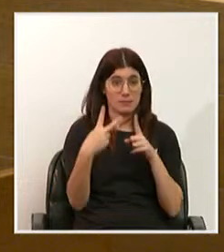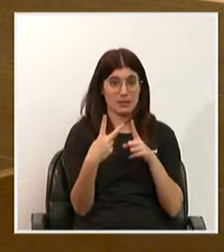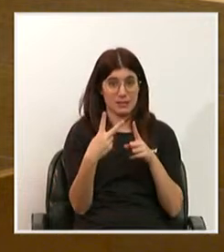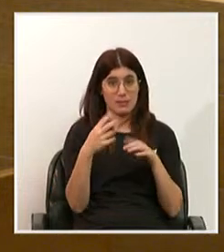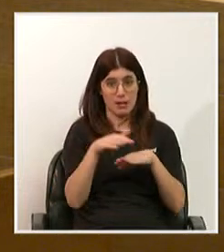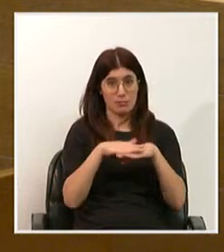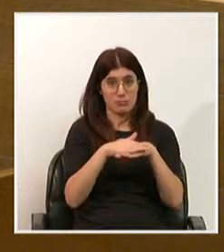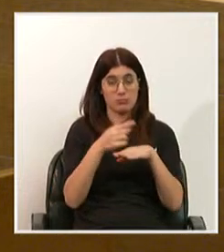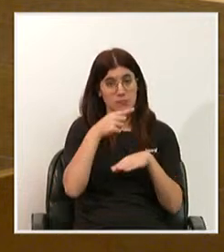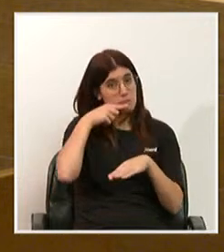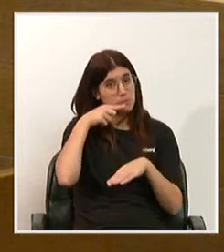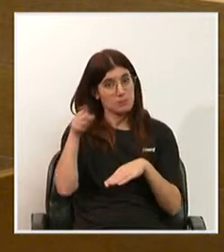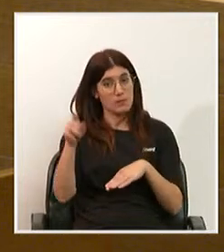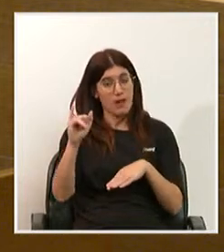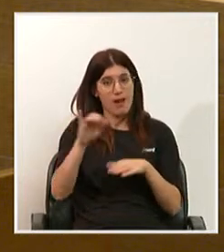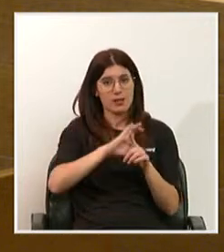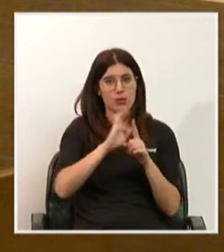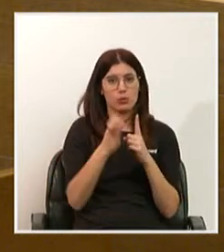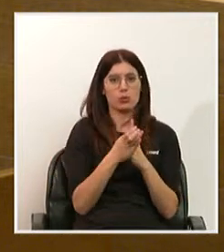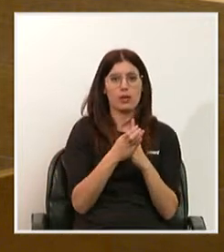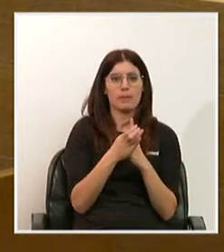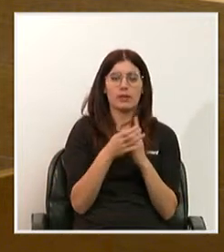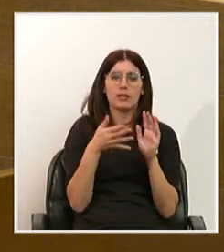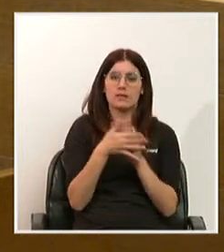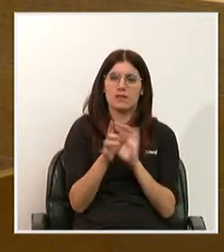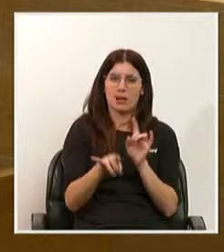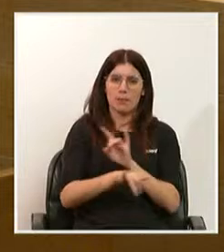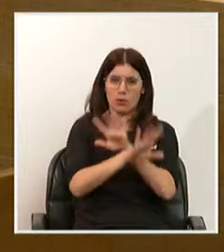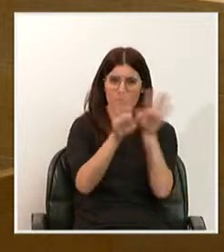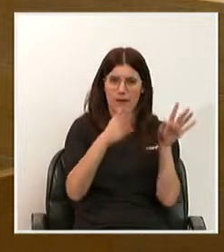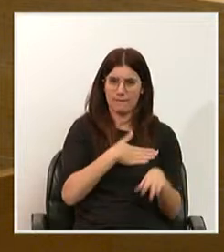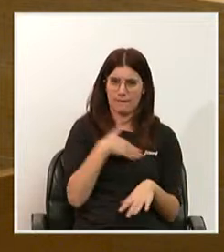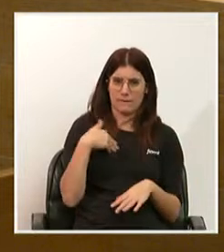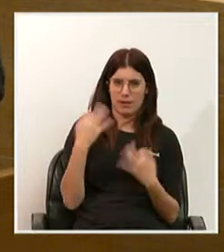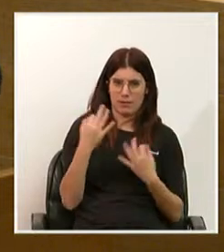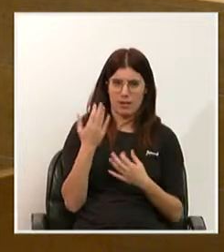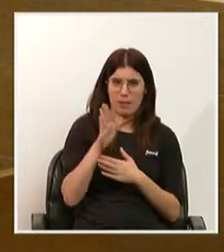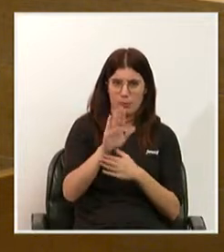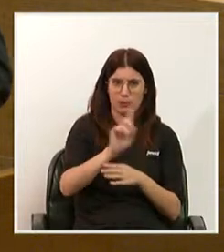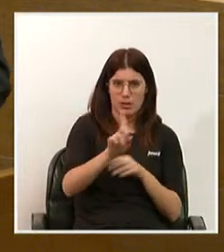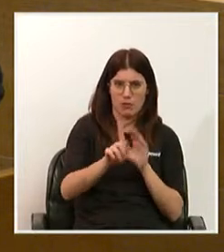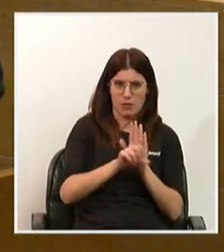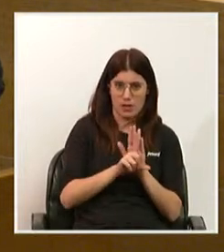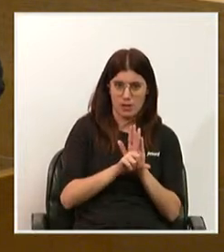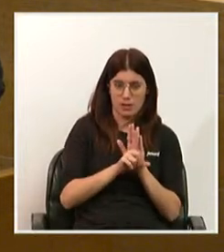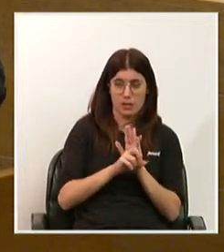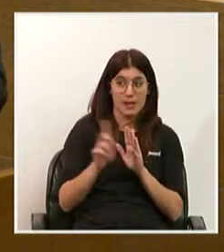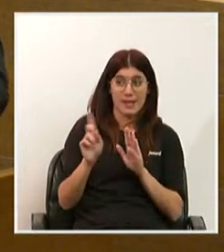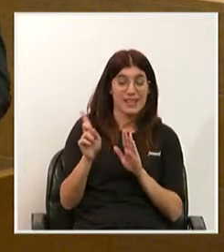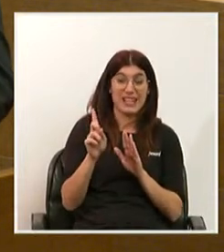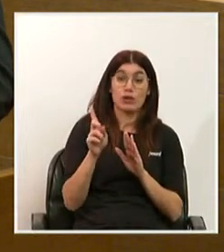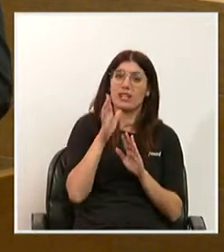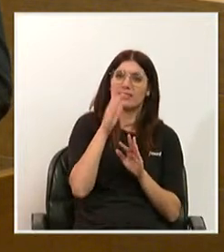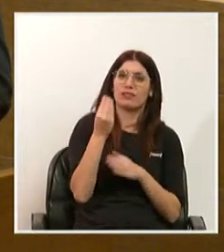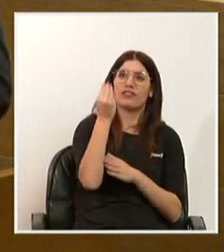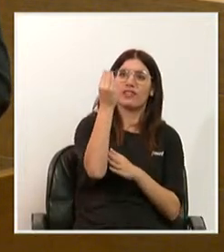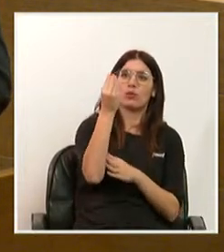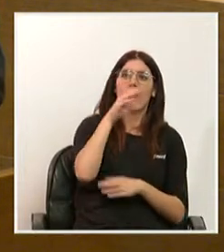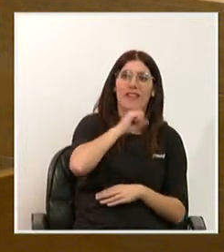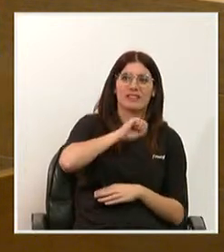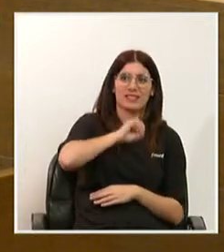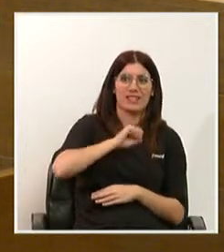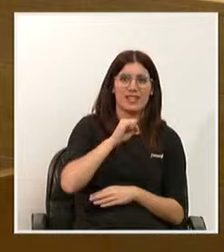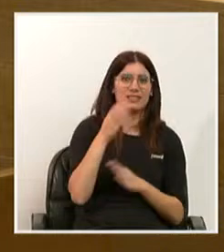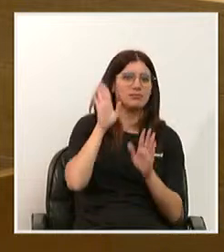ustedes los de compromís tienen de la cultura deja muy claro qué es lo que se pretende con esta proposición no de ley que no es Resaltar la figura de ven Andrés